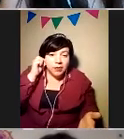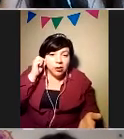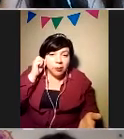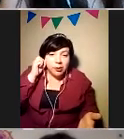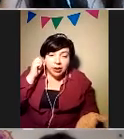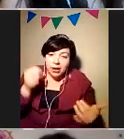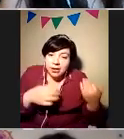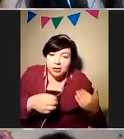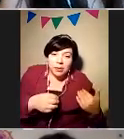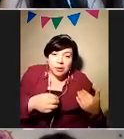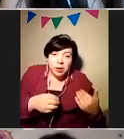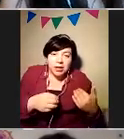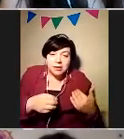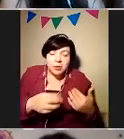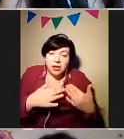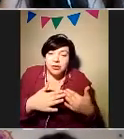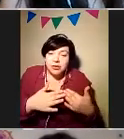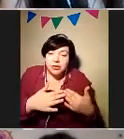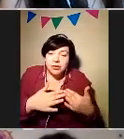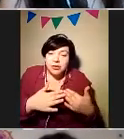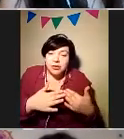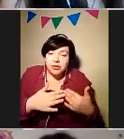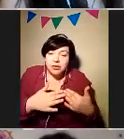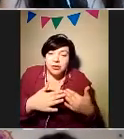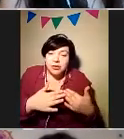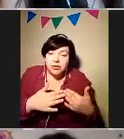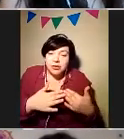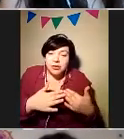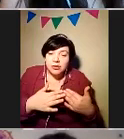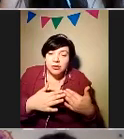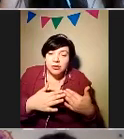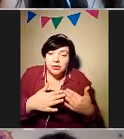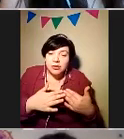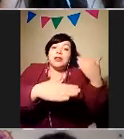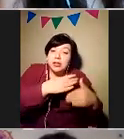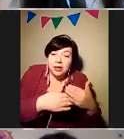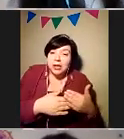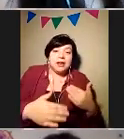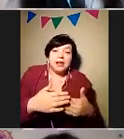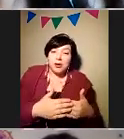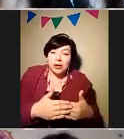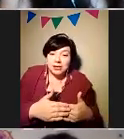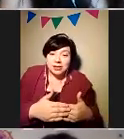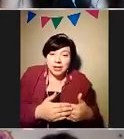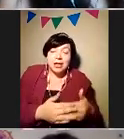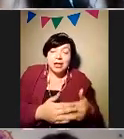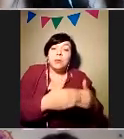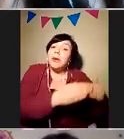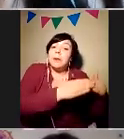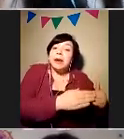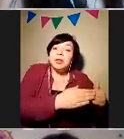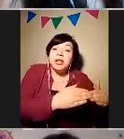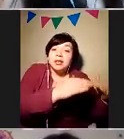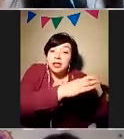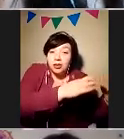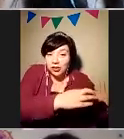públicos, pero antes era solo para mujeres. ¿Y por qué era solo solo para mujeres porque no sudarse y cumplir con